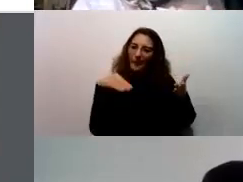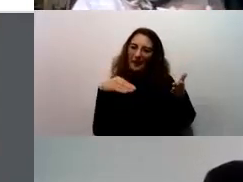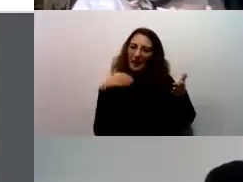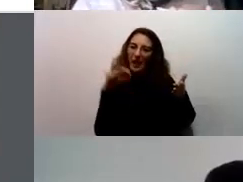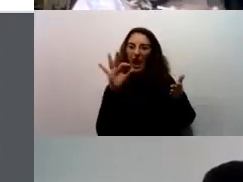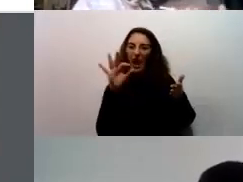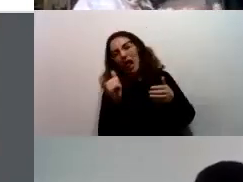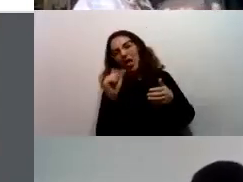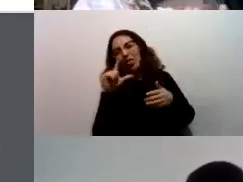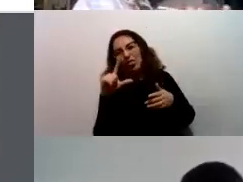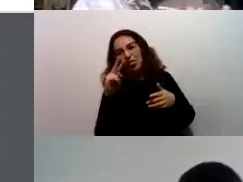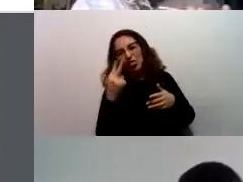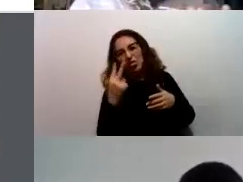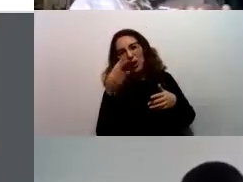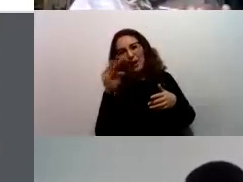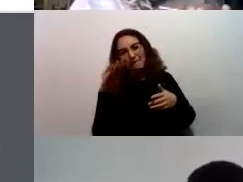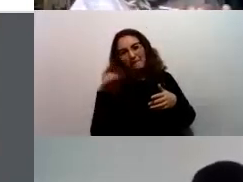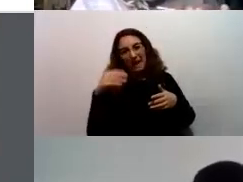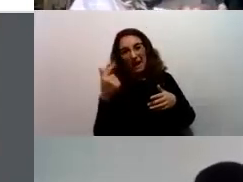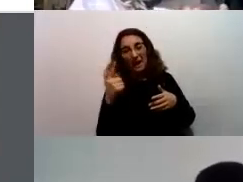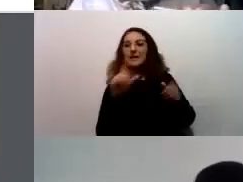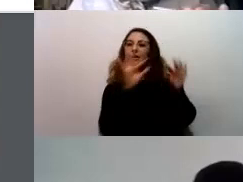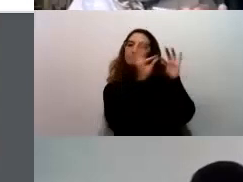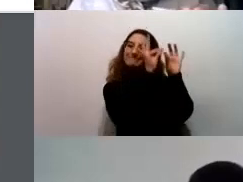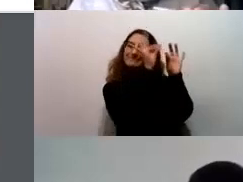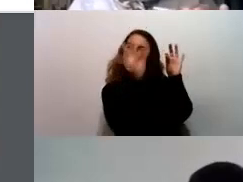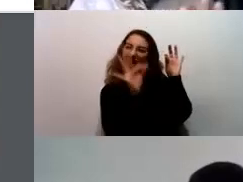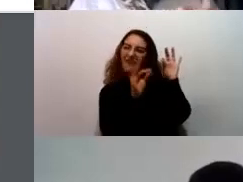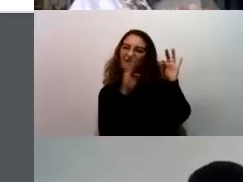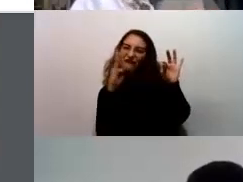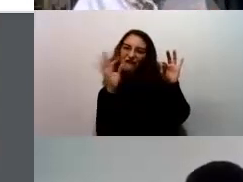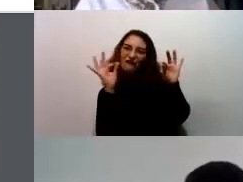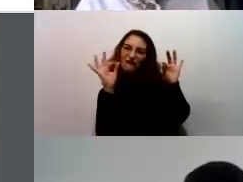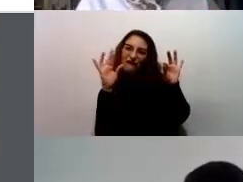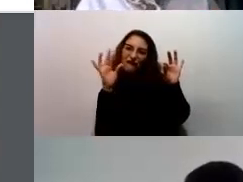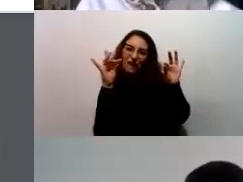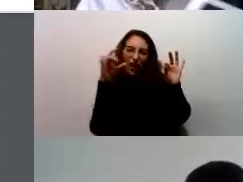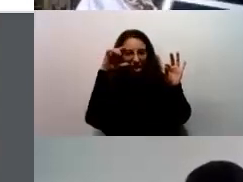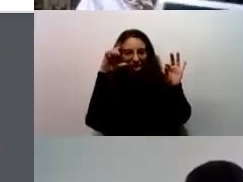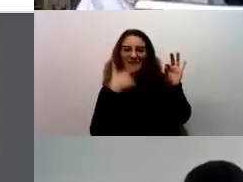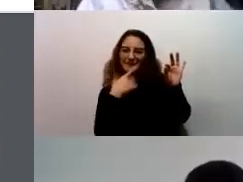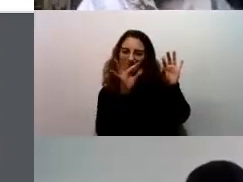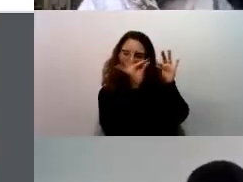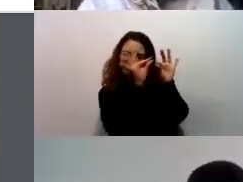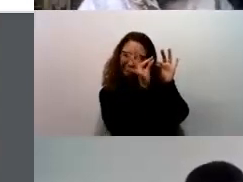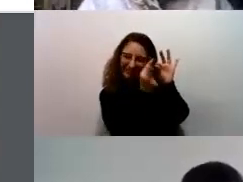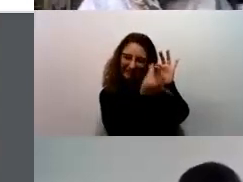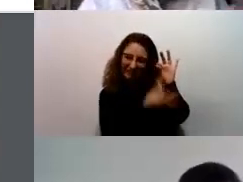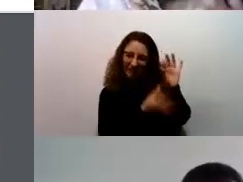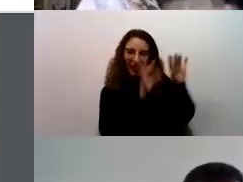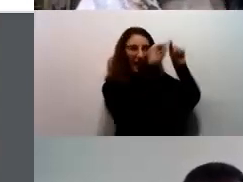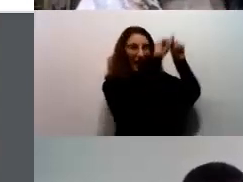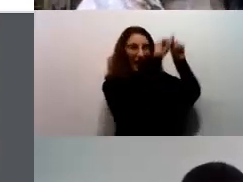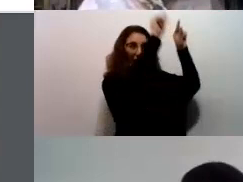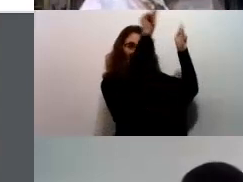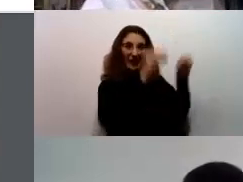1 milímetro a 2 milímetros. Y los bordes estarán suavemente redondeados. La altura mínima del cartel deberá ser